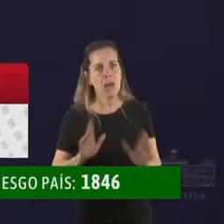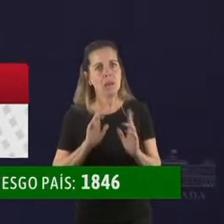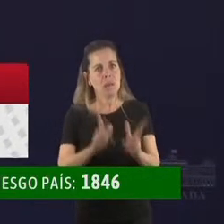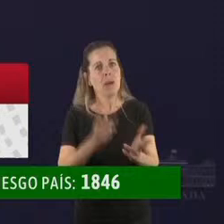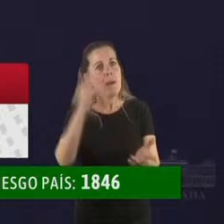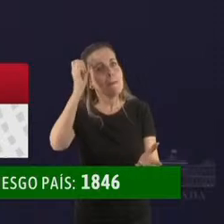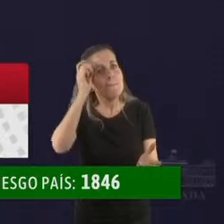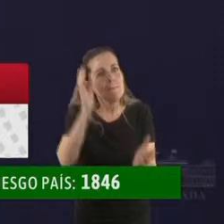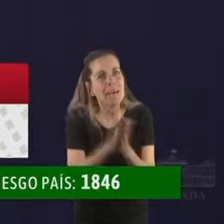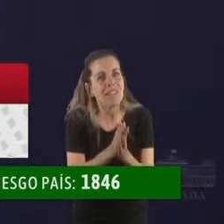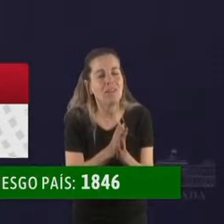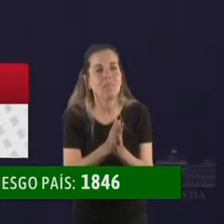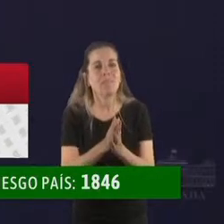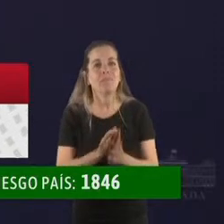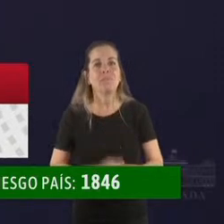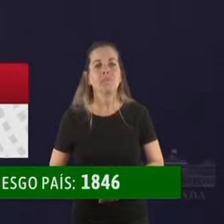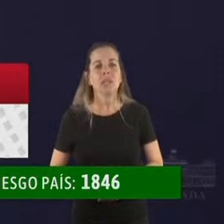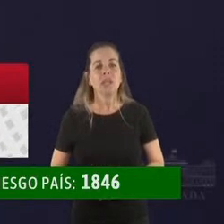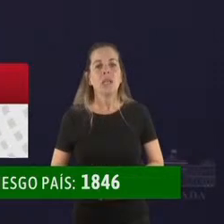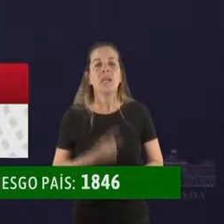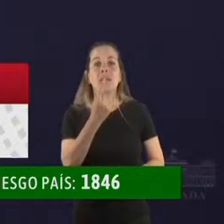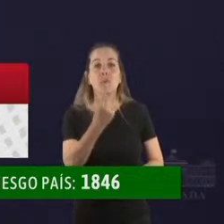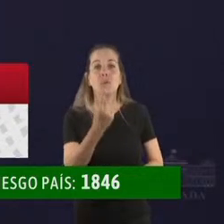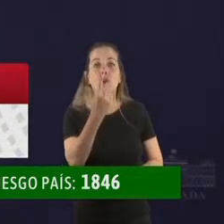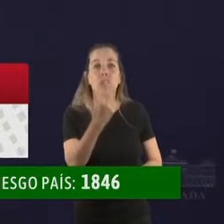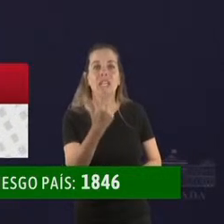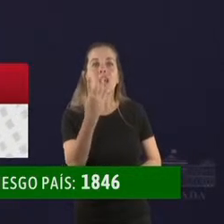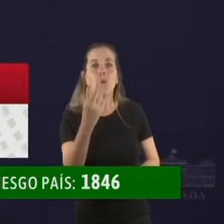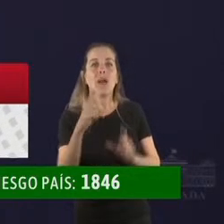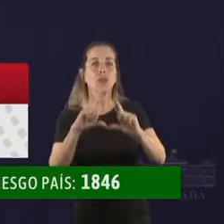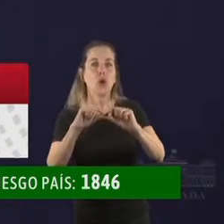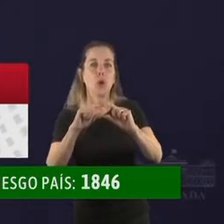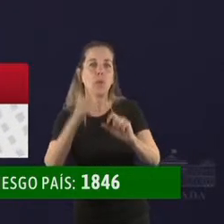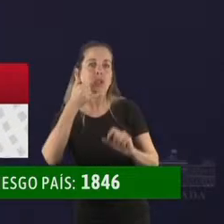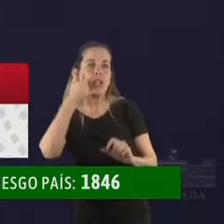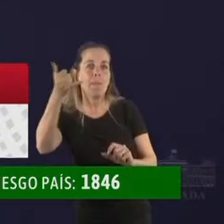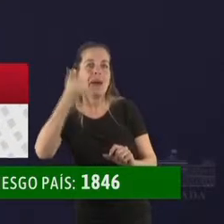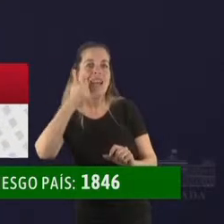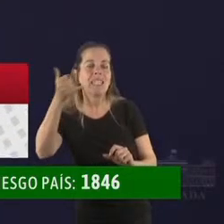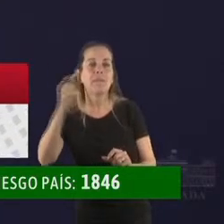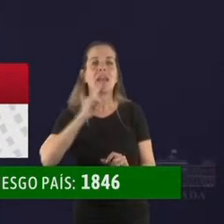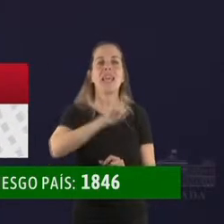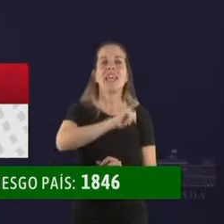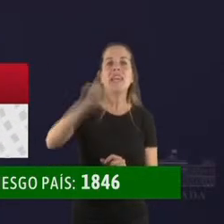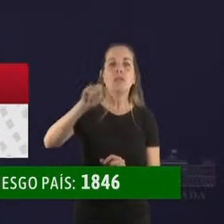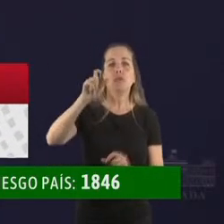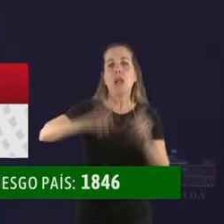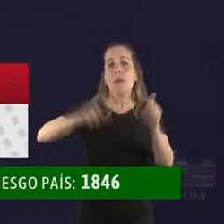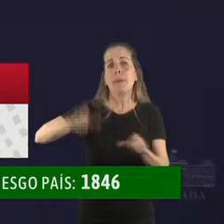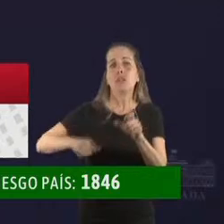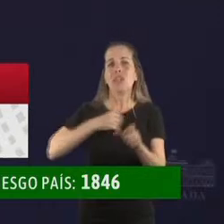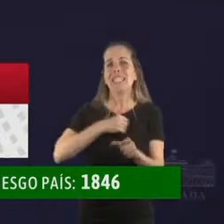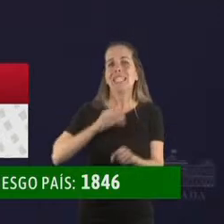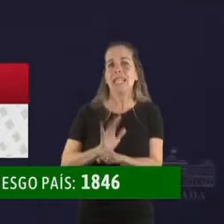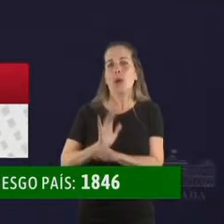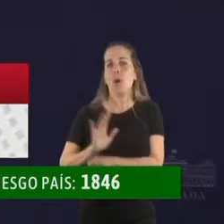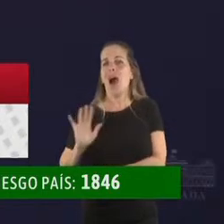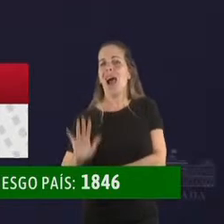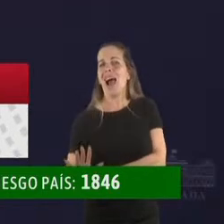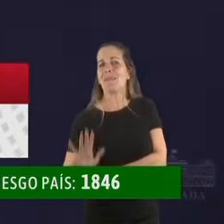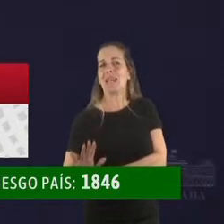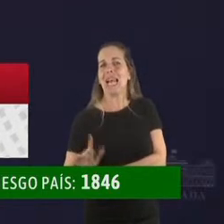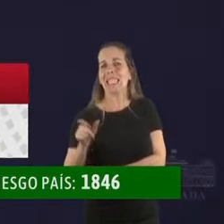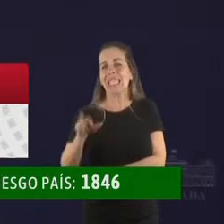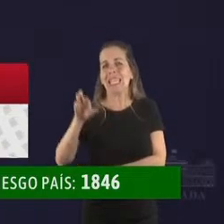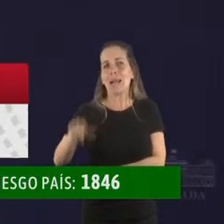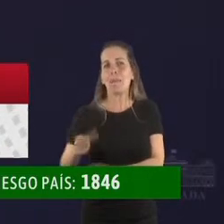riesgo reiterativo 134 para todos aquellos que se sientan amenazados de perder su plan no van a perder